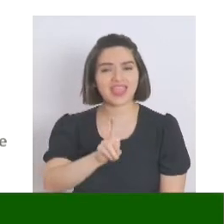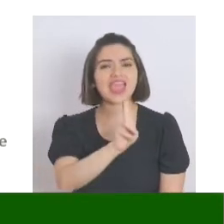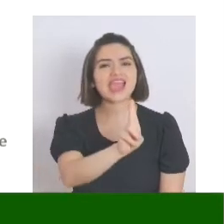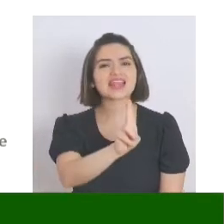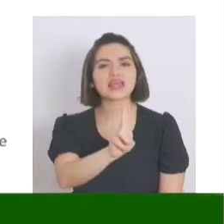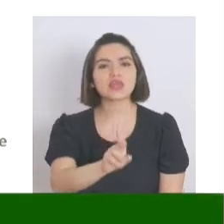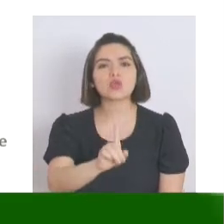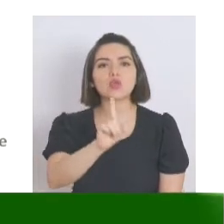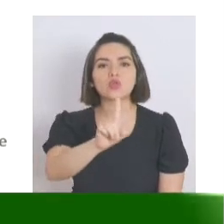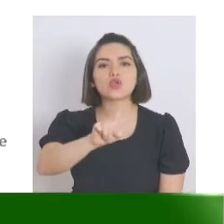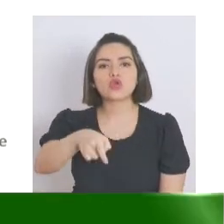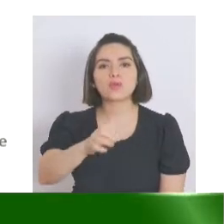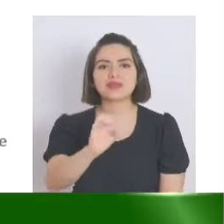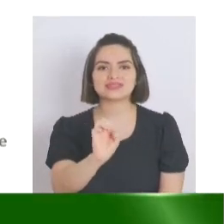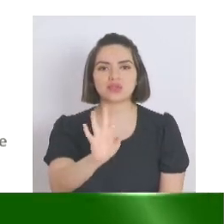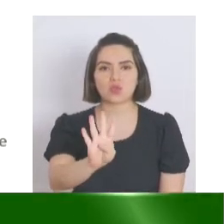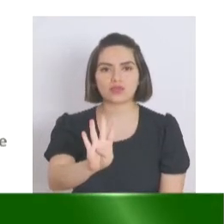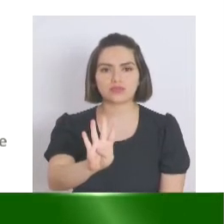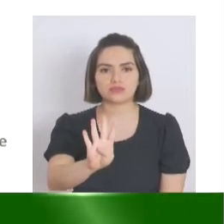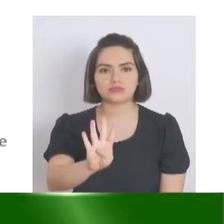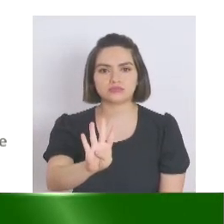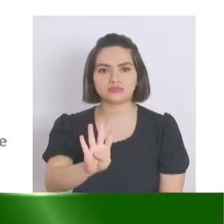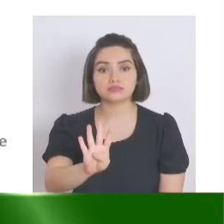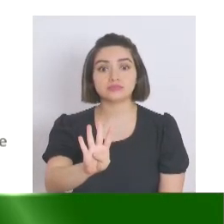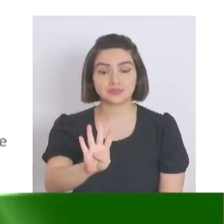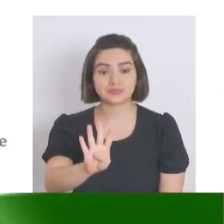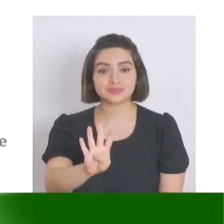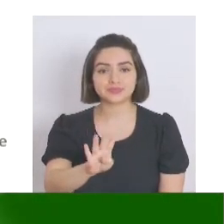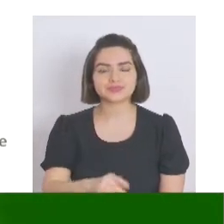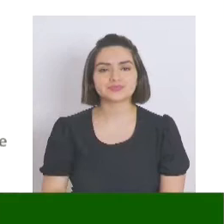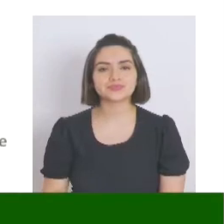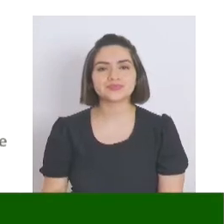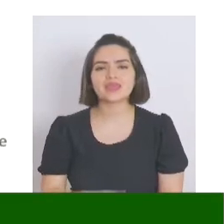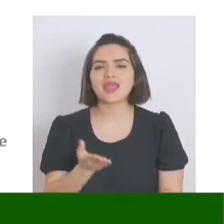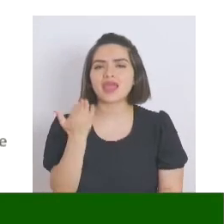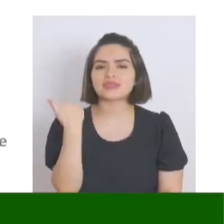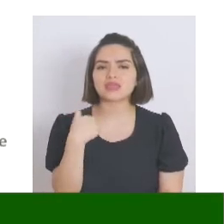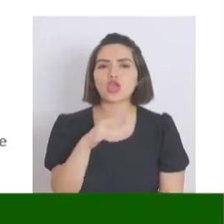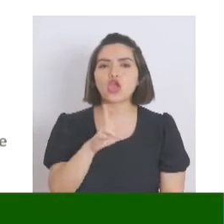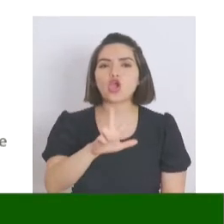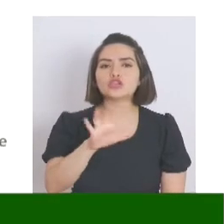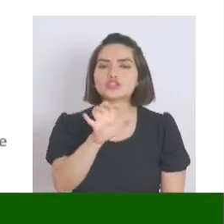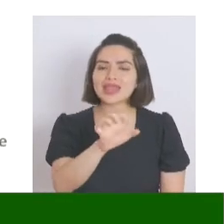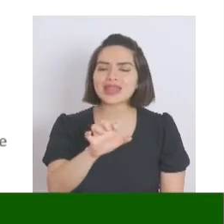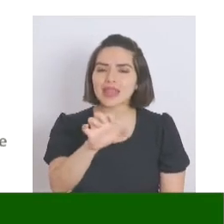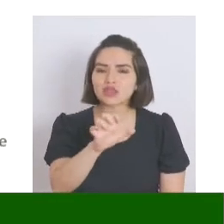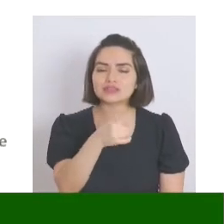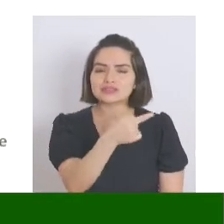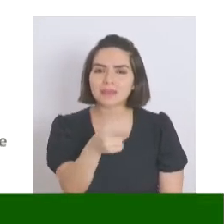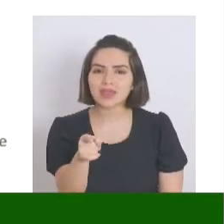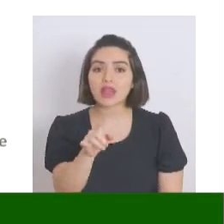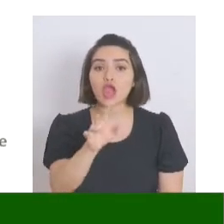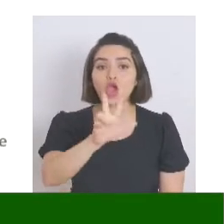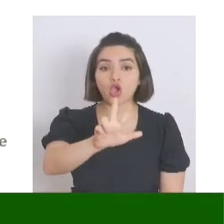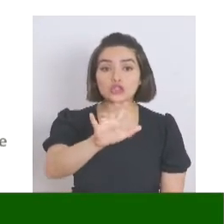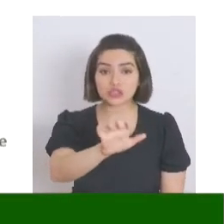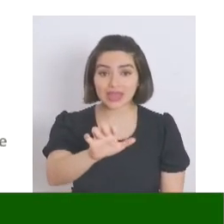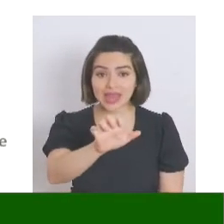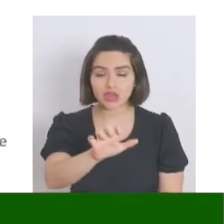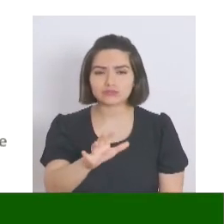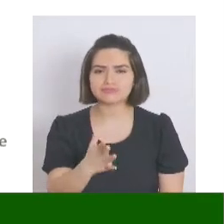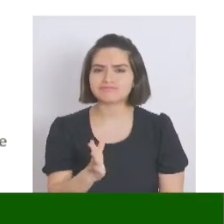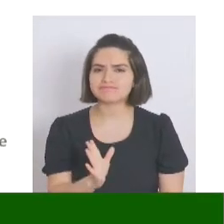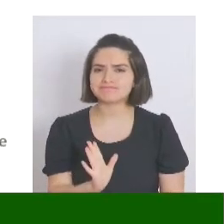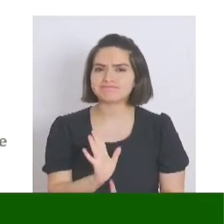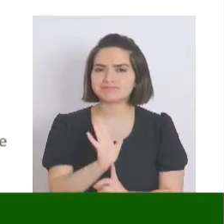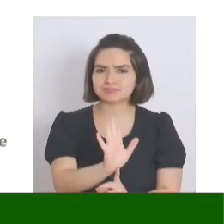de 1.04, en circunstancias que en el 8 de enero, en la semana del 8 de enero, el índice